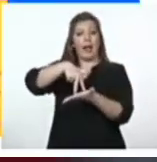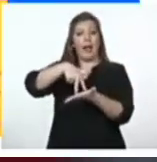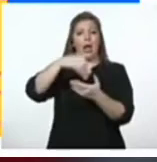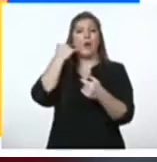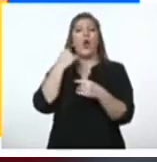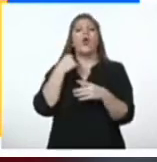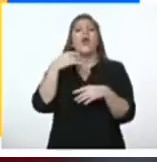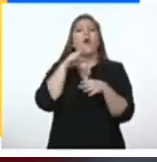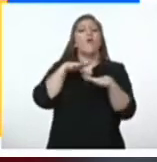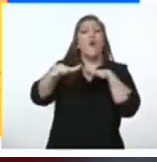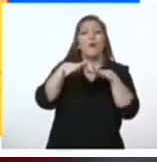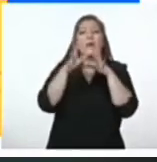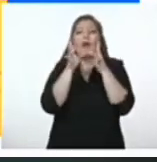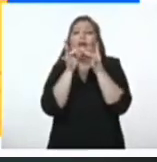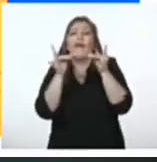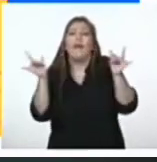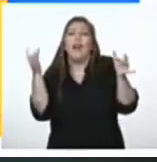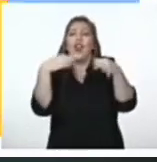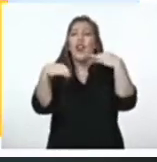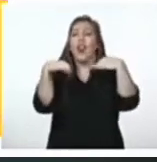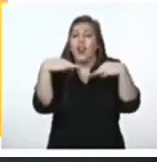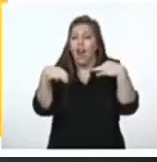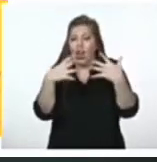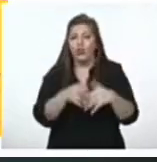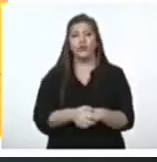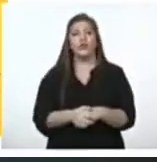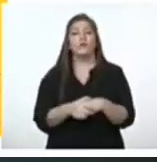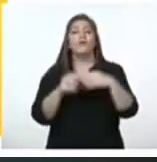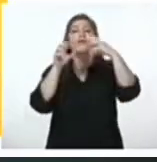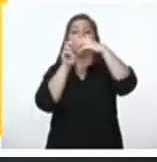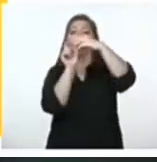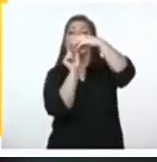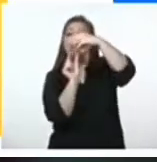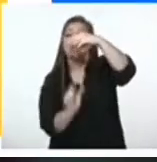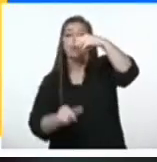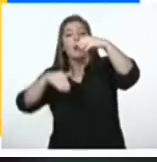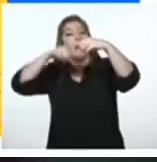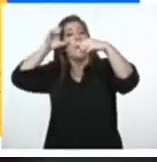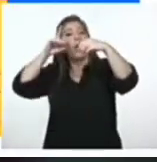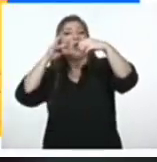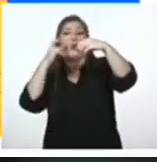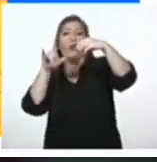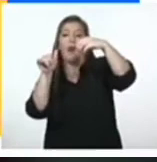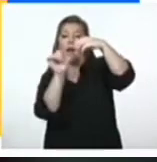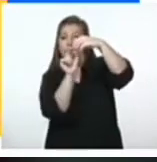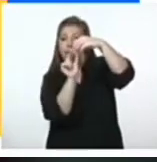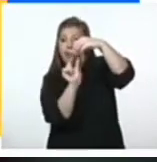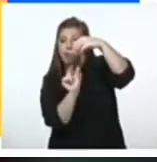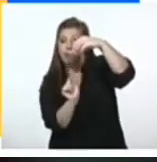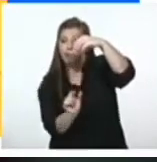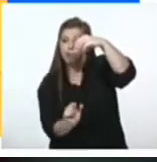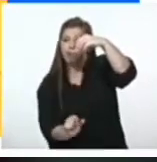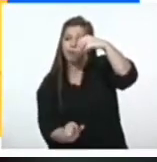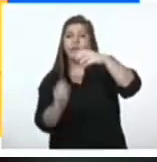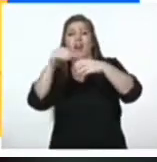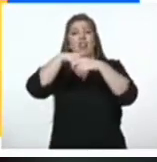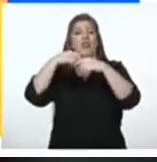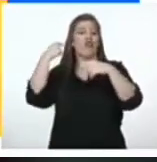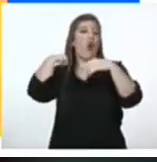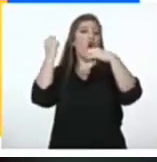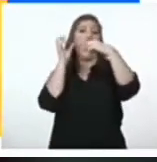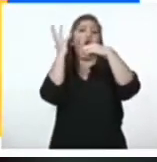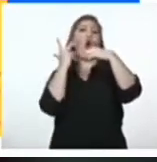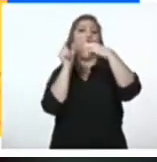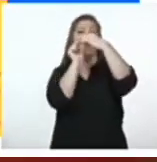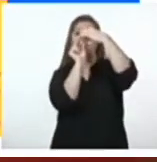finos y delicados. La médula espinal es una prolongación del encéfalo que se extiende a lo largo y por el interior de la columna vertebral que le